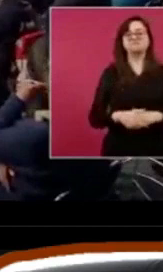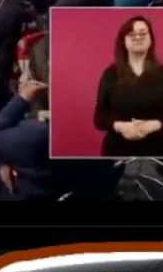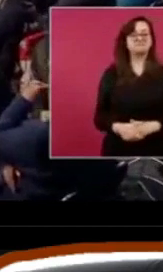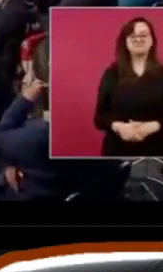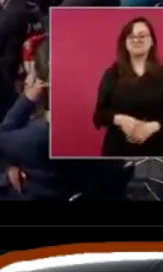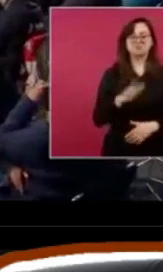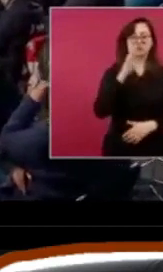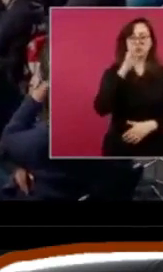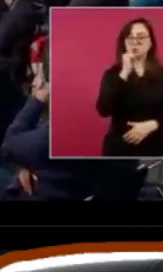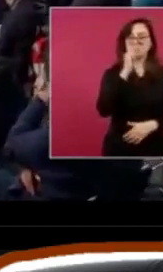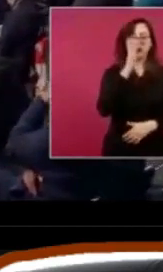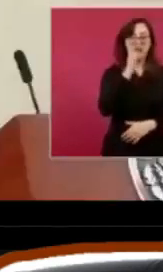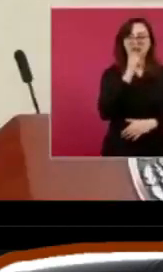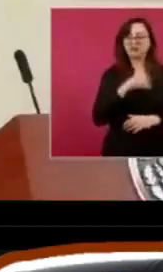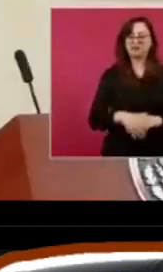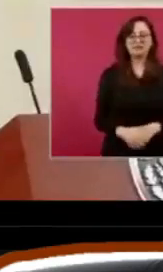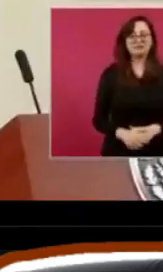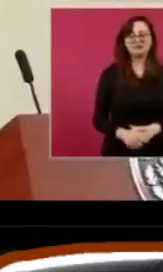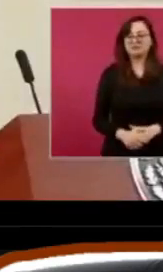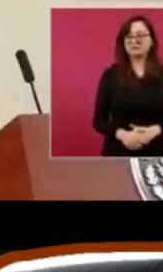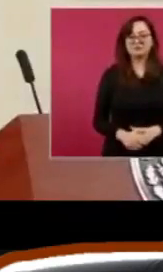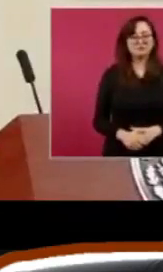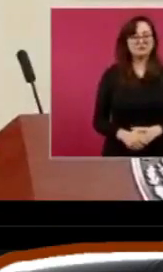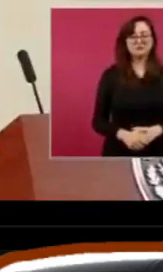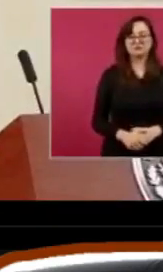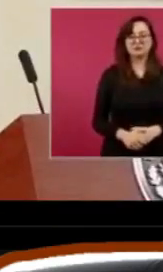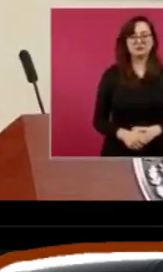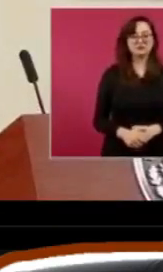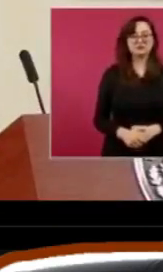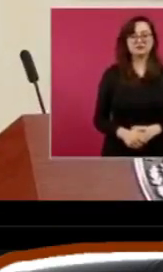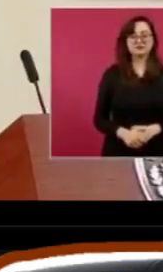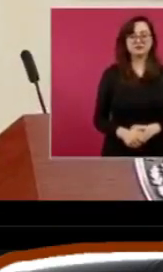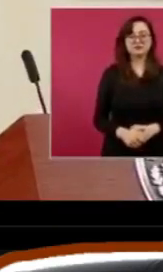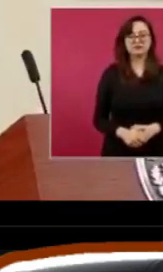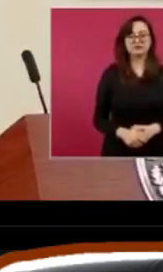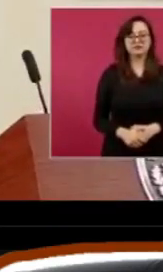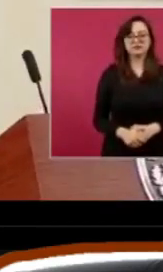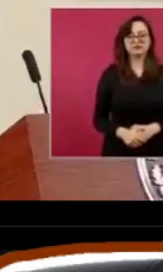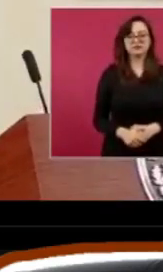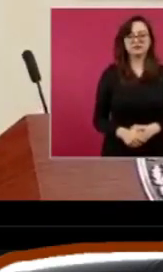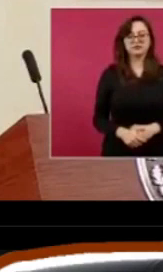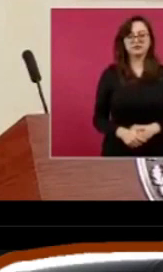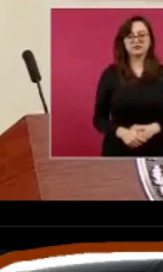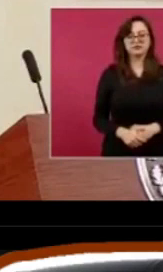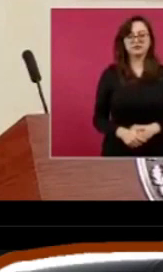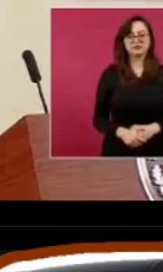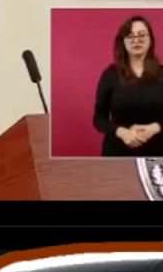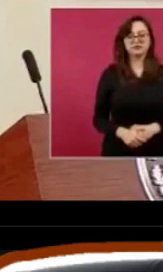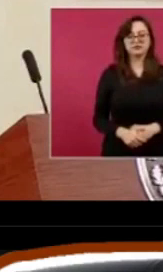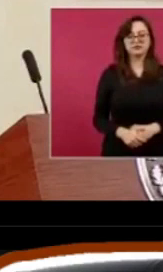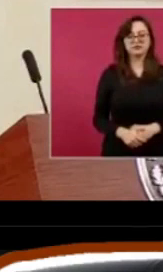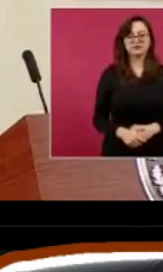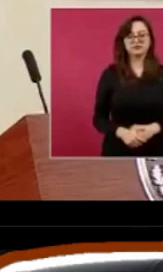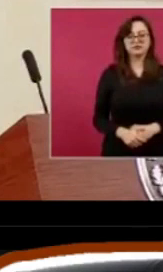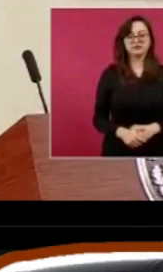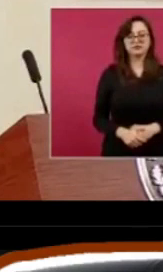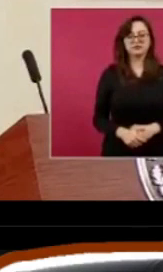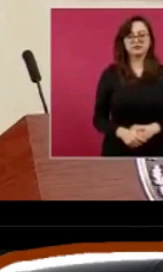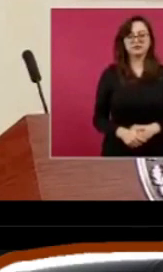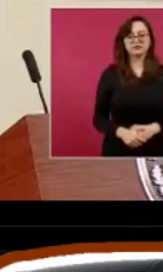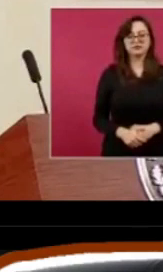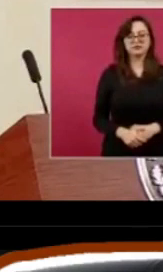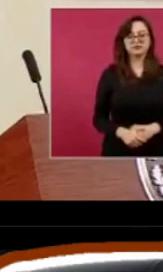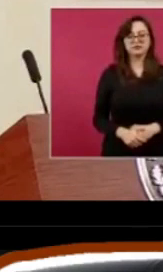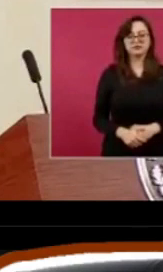en el país donde están sus sedes. Tú has visto